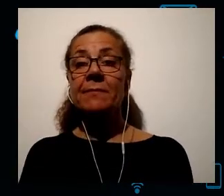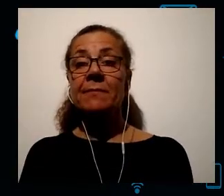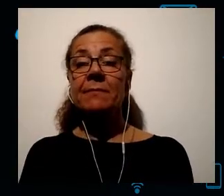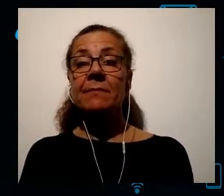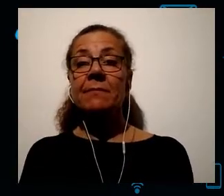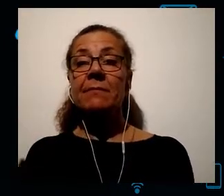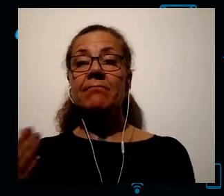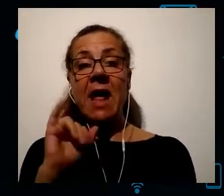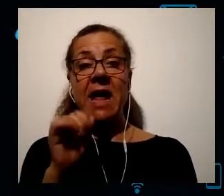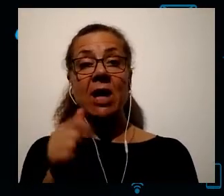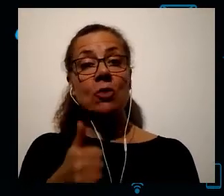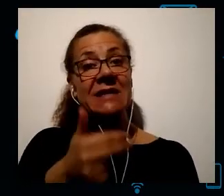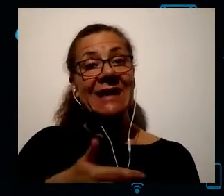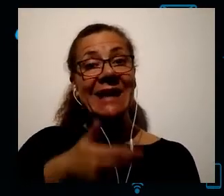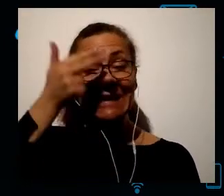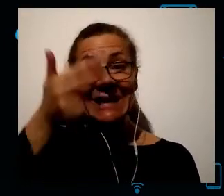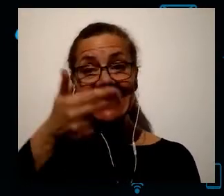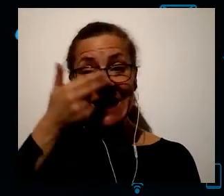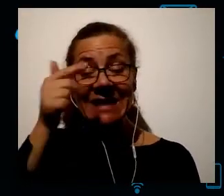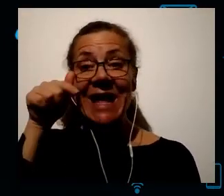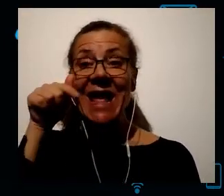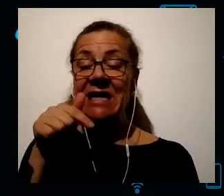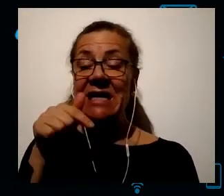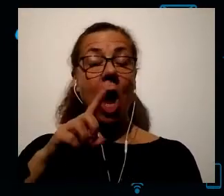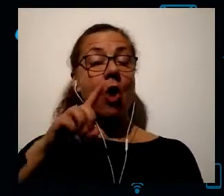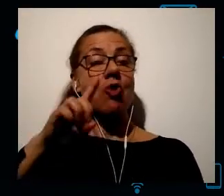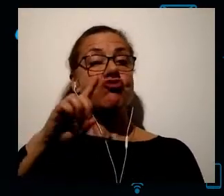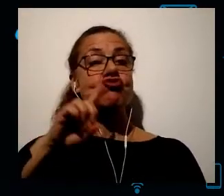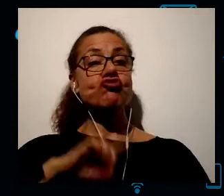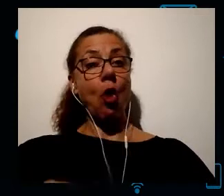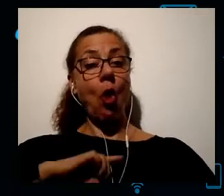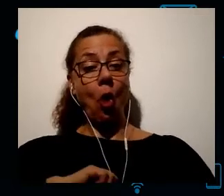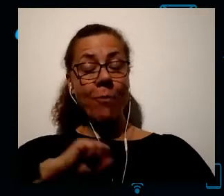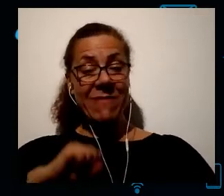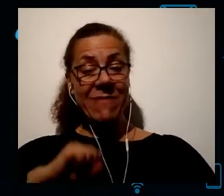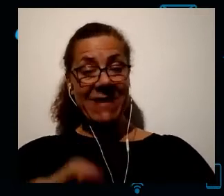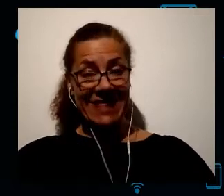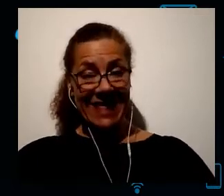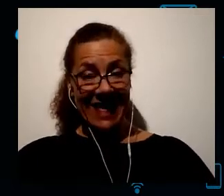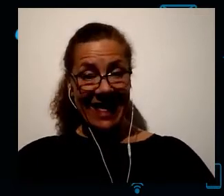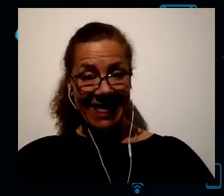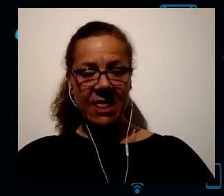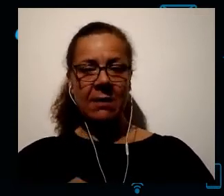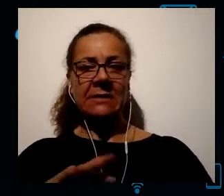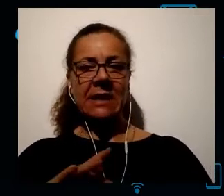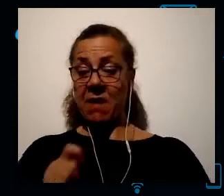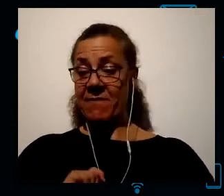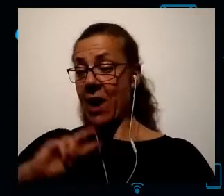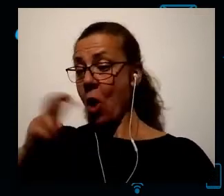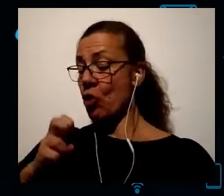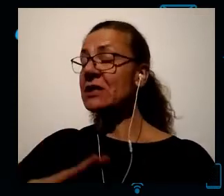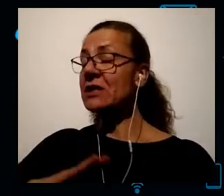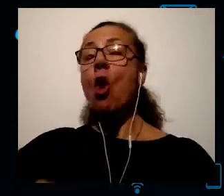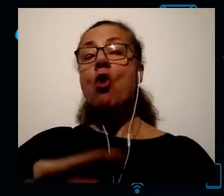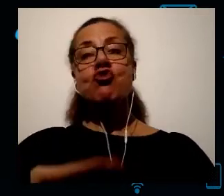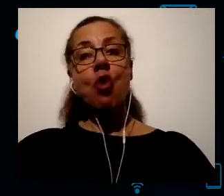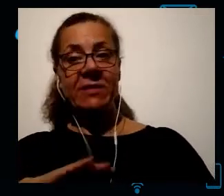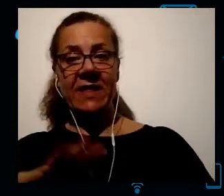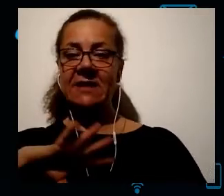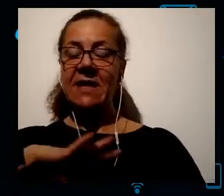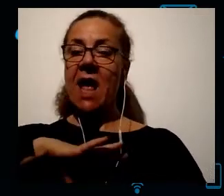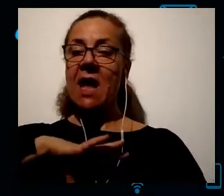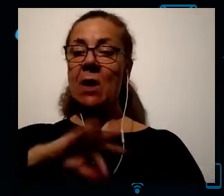y lo interesante es que esta competencia digital nos va a ayudar a adquirir otras competencias que puedan ir siendo